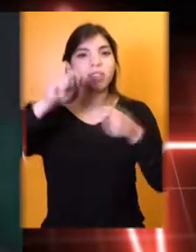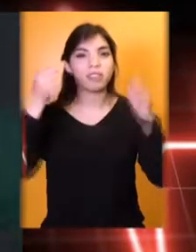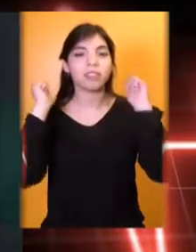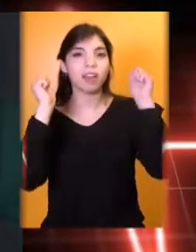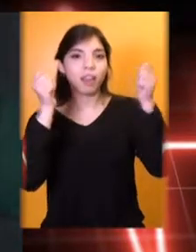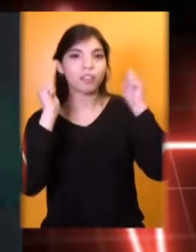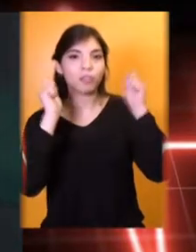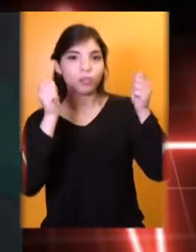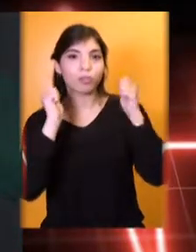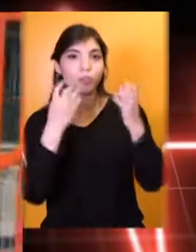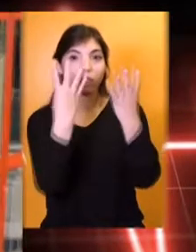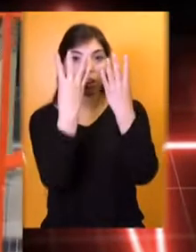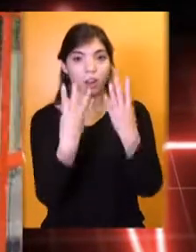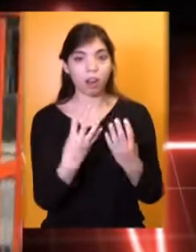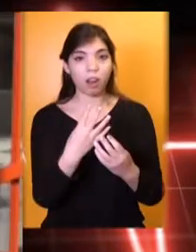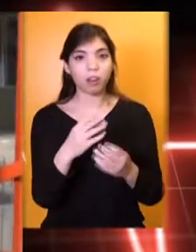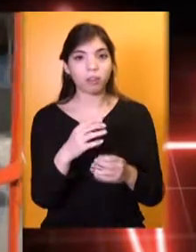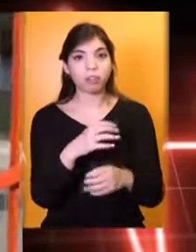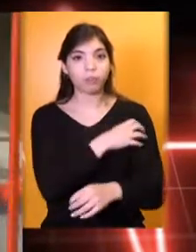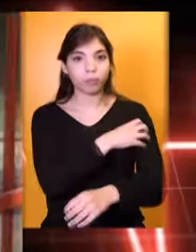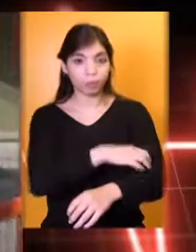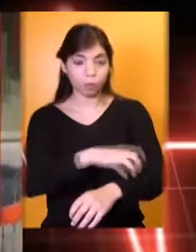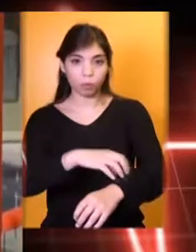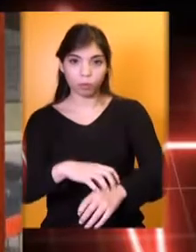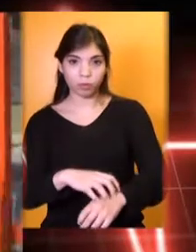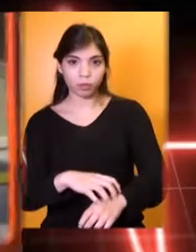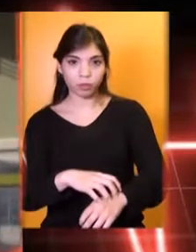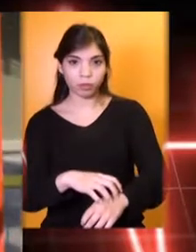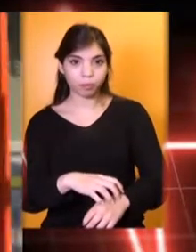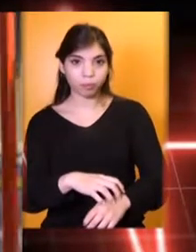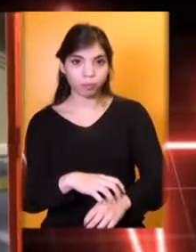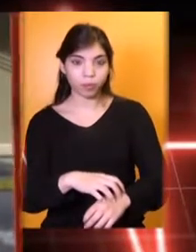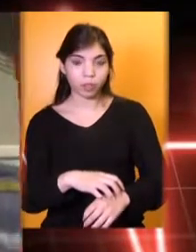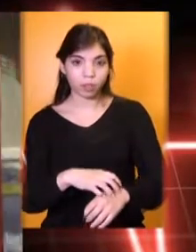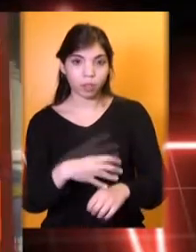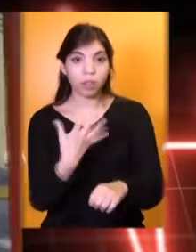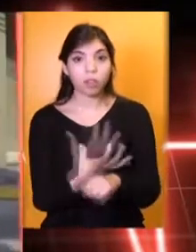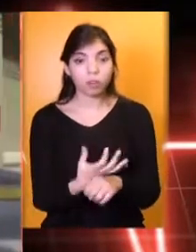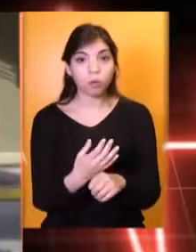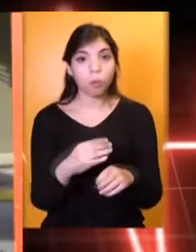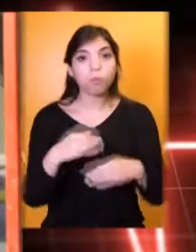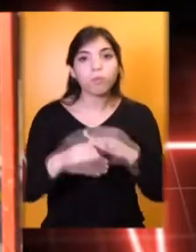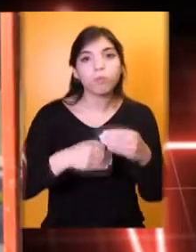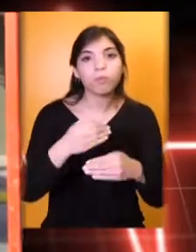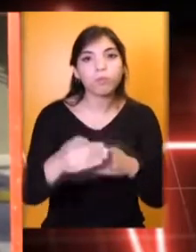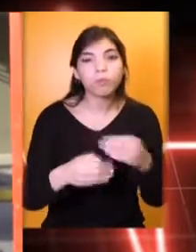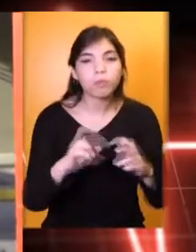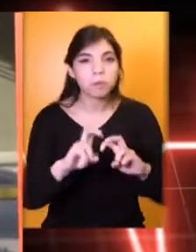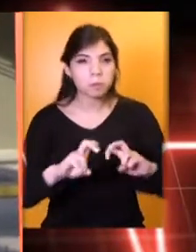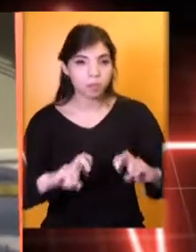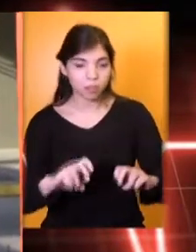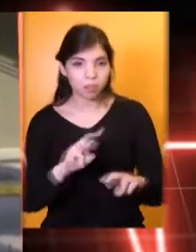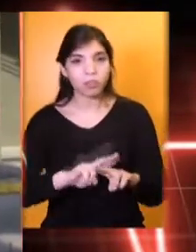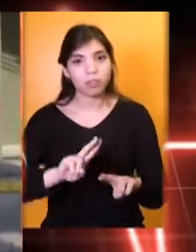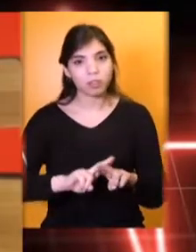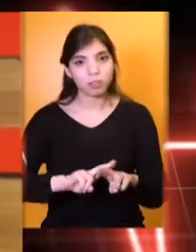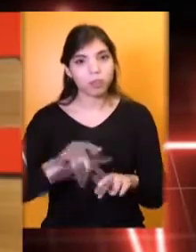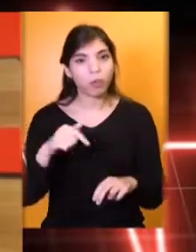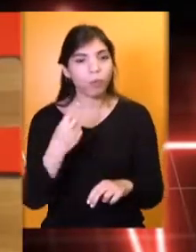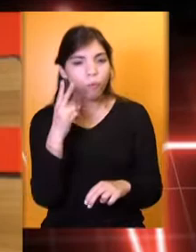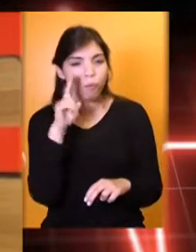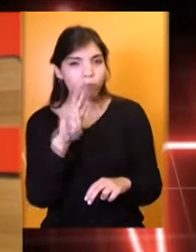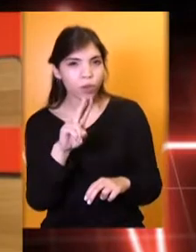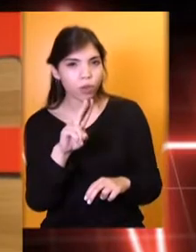largo de todo el país, pero el presidente de esta asociación dice creer en el debido proceso sumario que se está realizando. Y yo veo